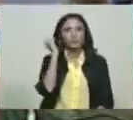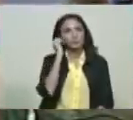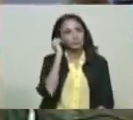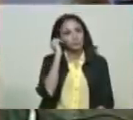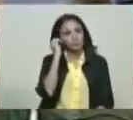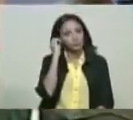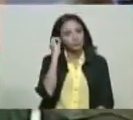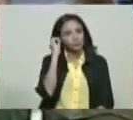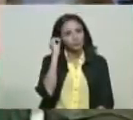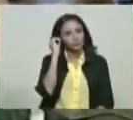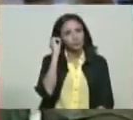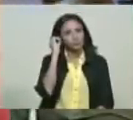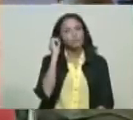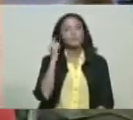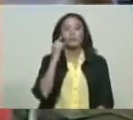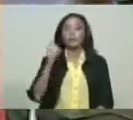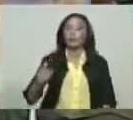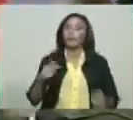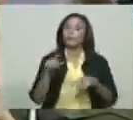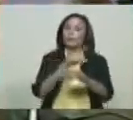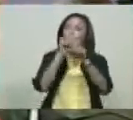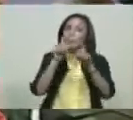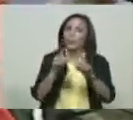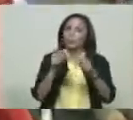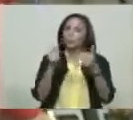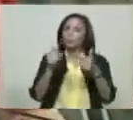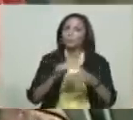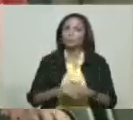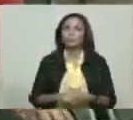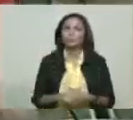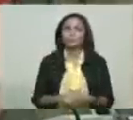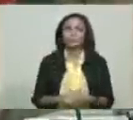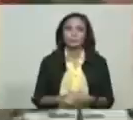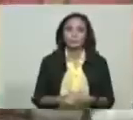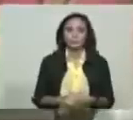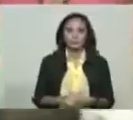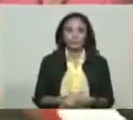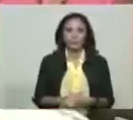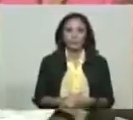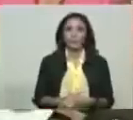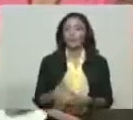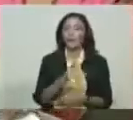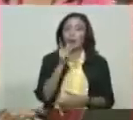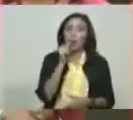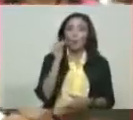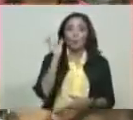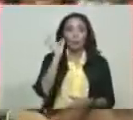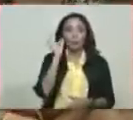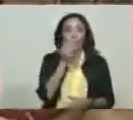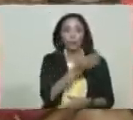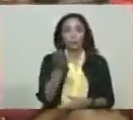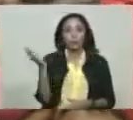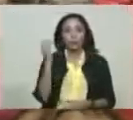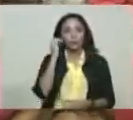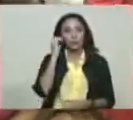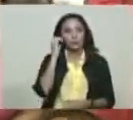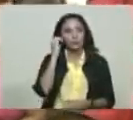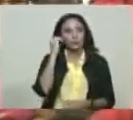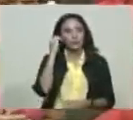Les digo lo siguiente. Miren, compañero, compañera, compatriota.